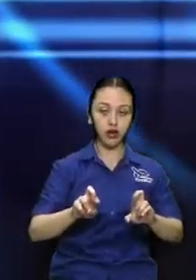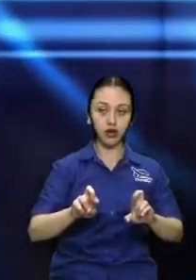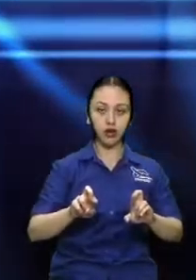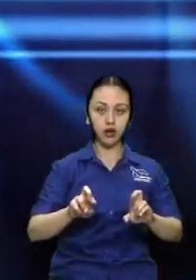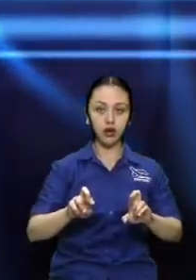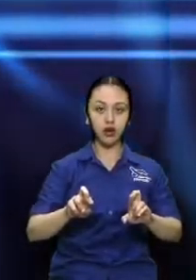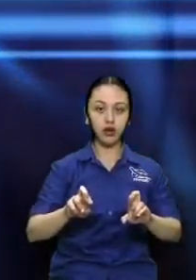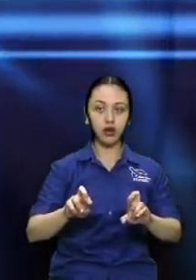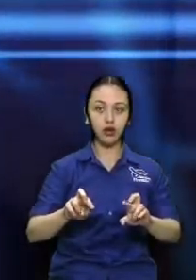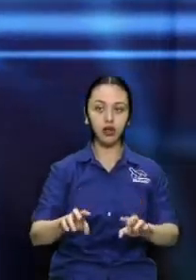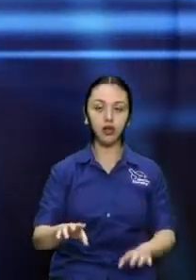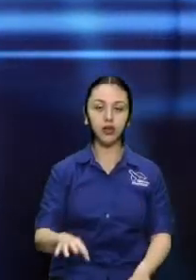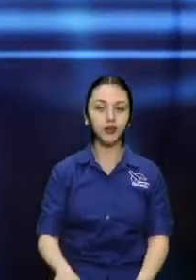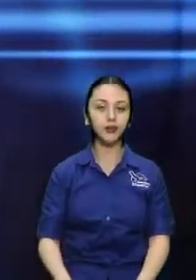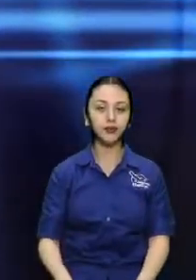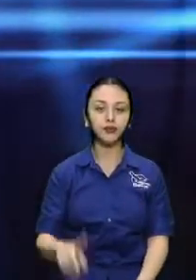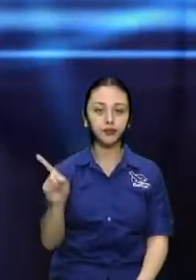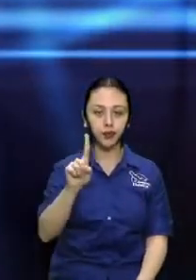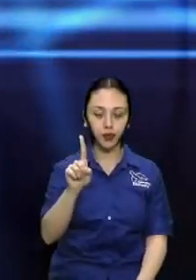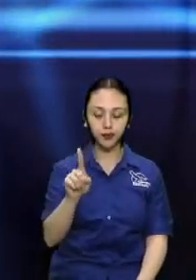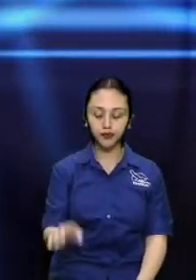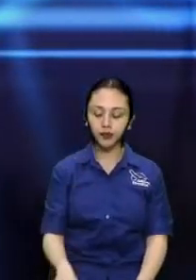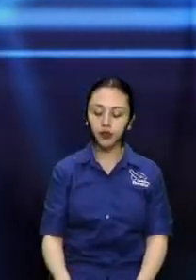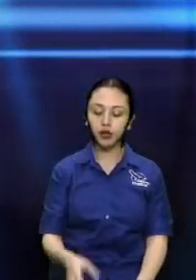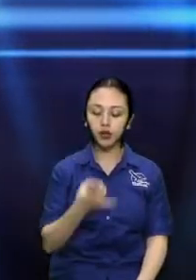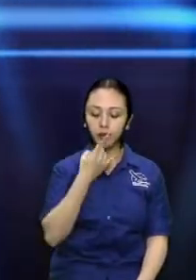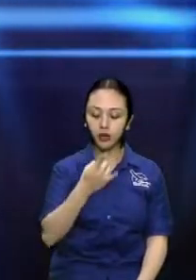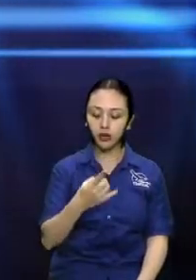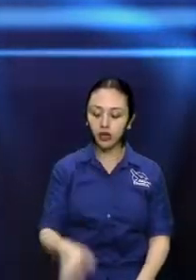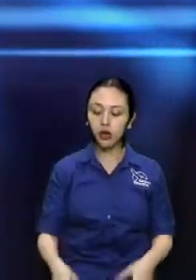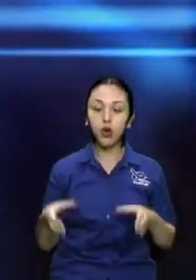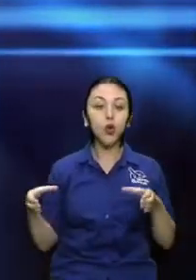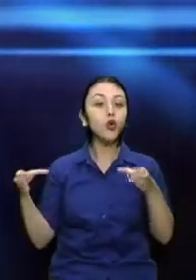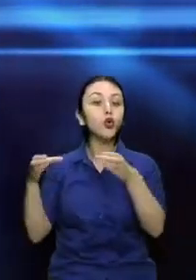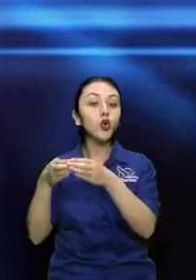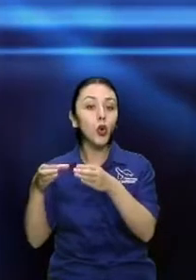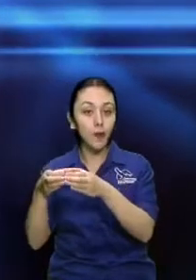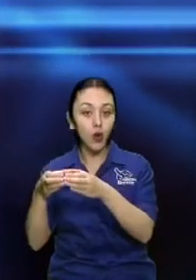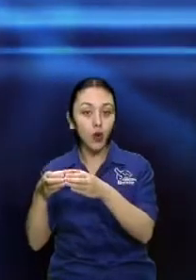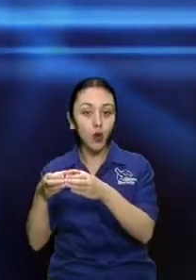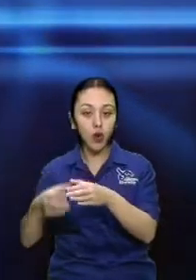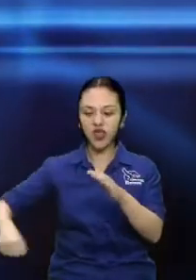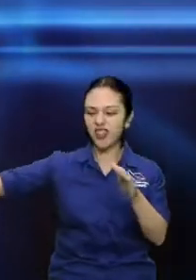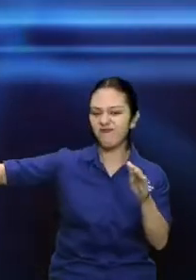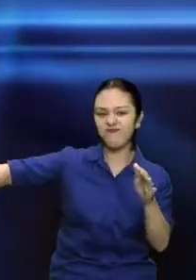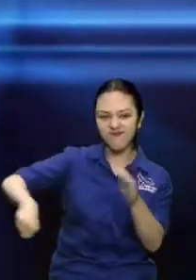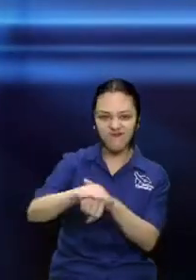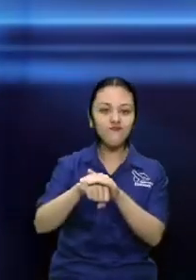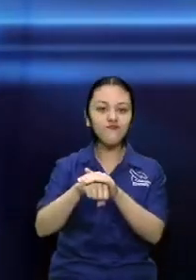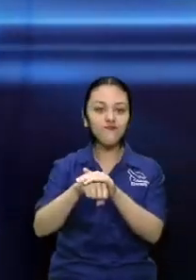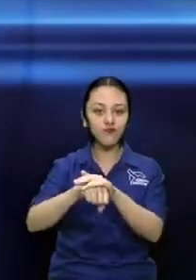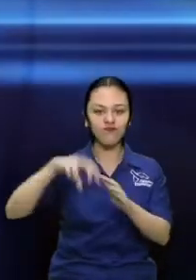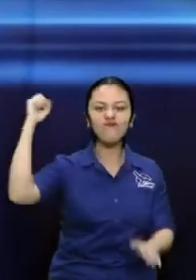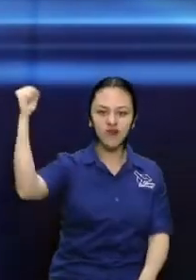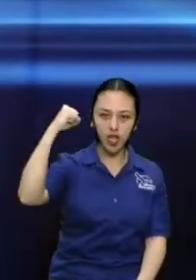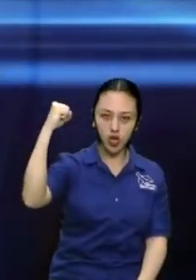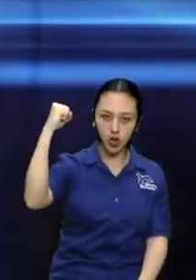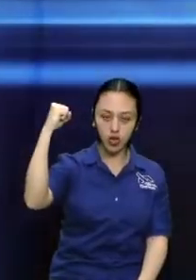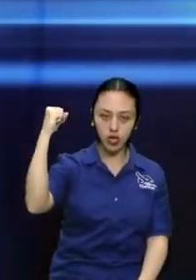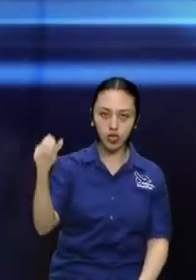Ah, África, ¿ah? Sí. No, está bien, Francia. Si son campeones mundiales de fútbol, deben ser